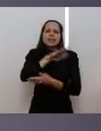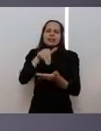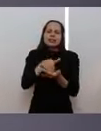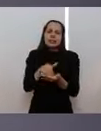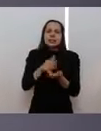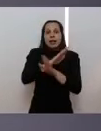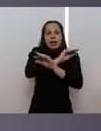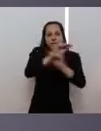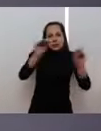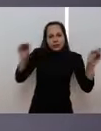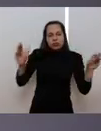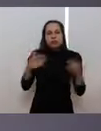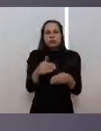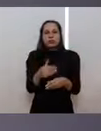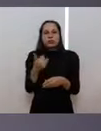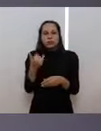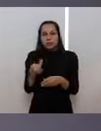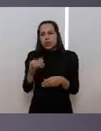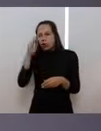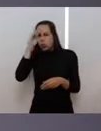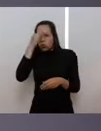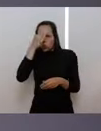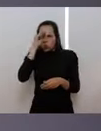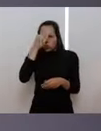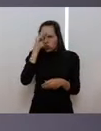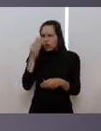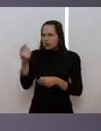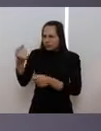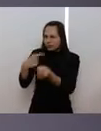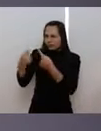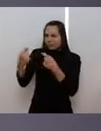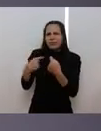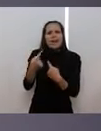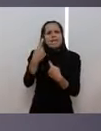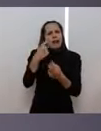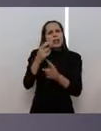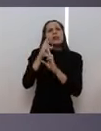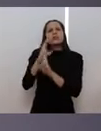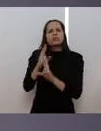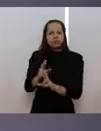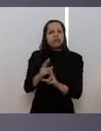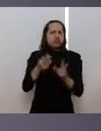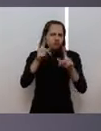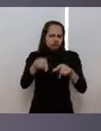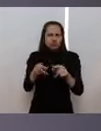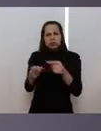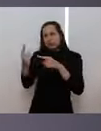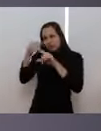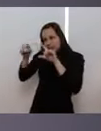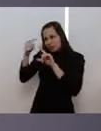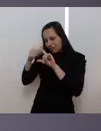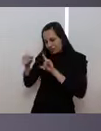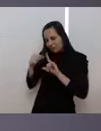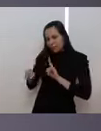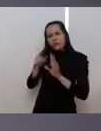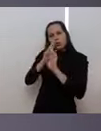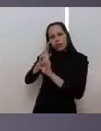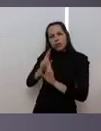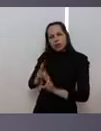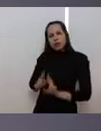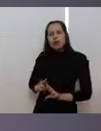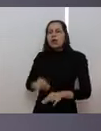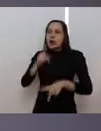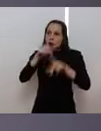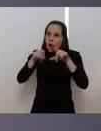recordarles que las inquietudes que no fueron resueltas en directo se responden a los correos que nos llegaron y las que fueron